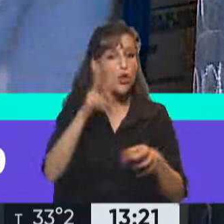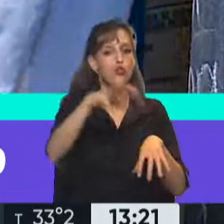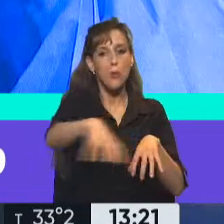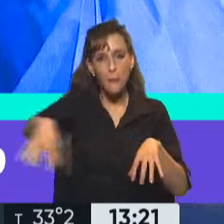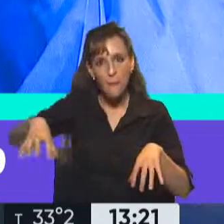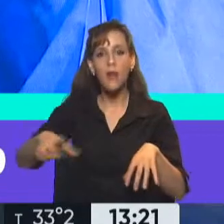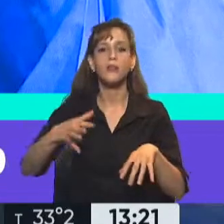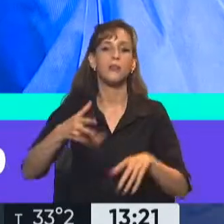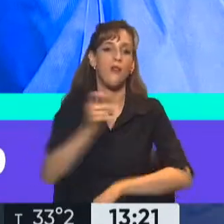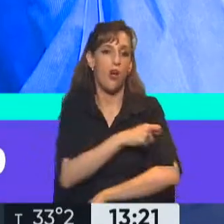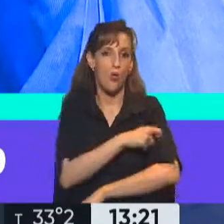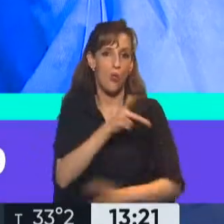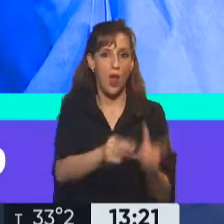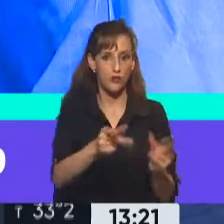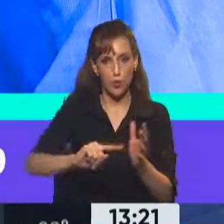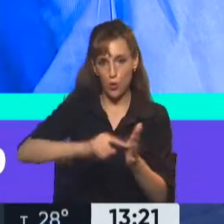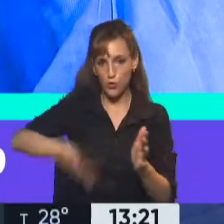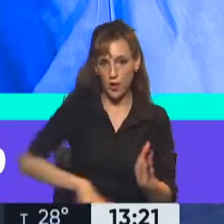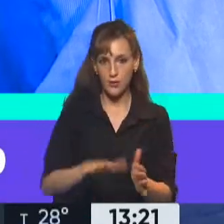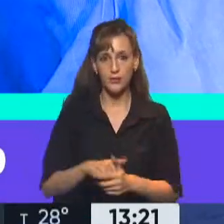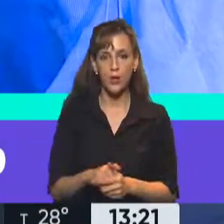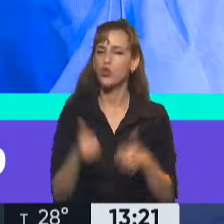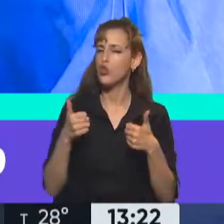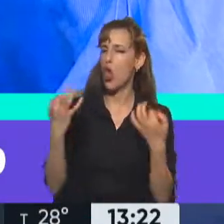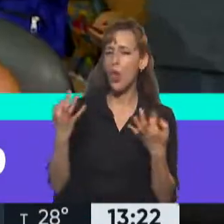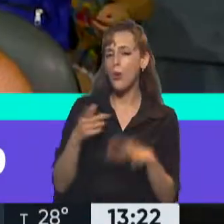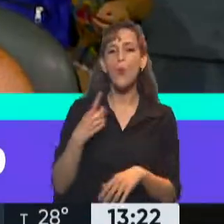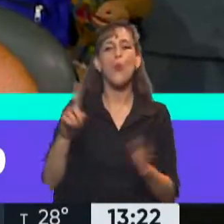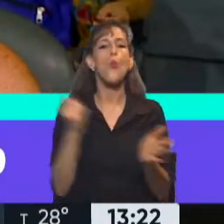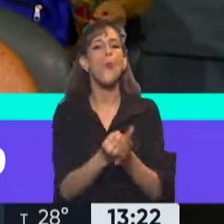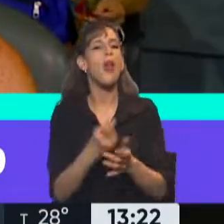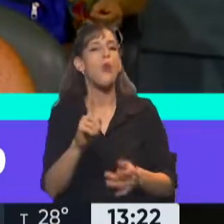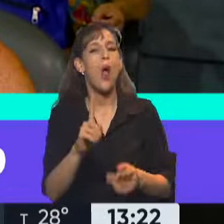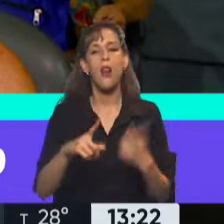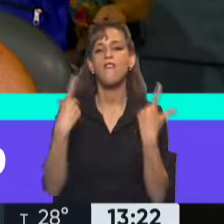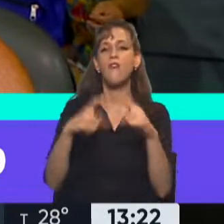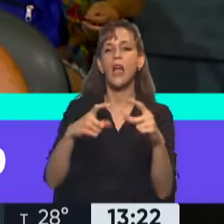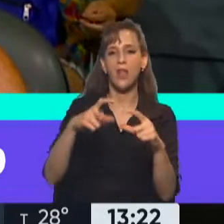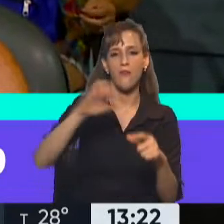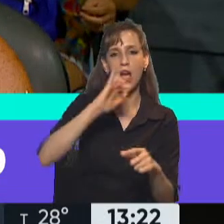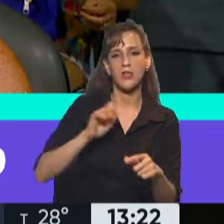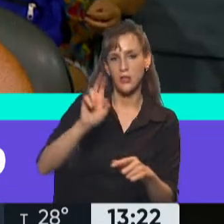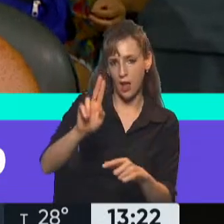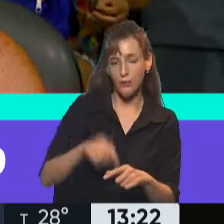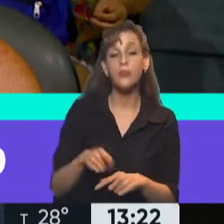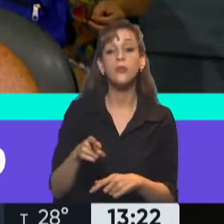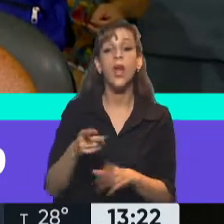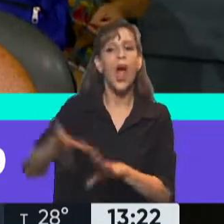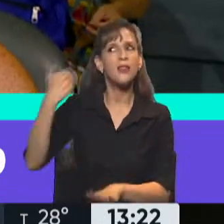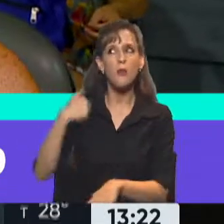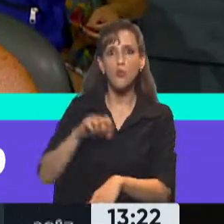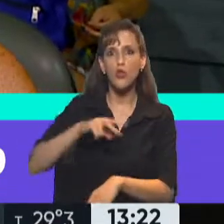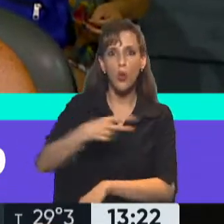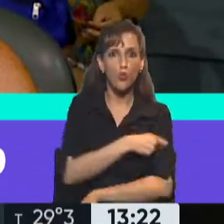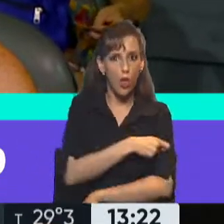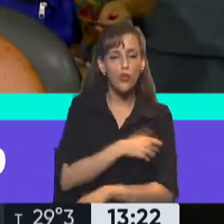en la ciudad de Buenos Aires. Todo bárbaro, muy bien. ¿Qué vacuna te dieron? Pfizer. ¿Hace mucho que te habías dado la segunda dosis?